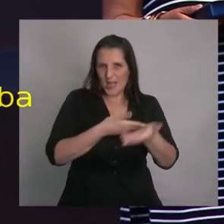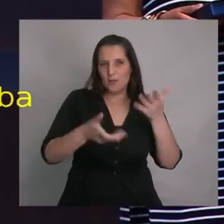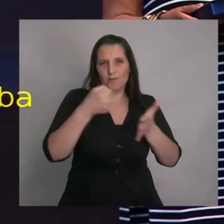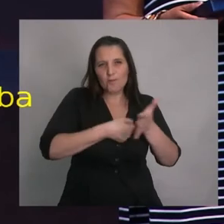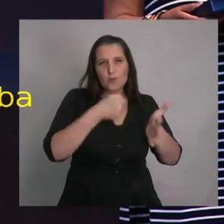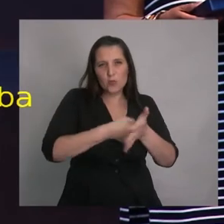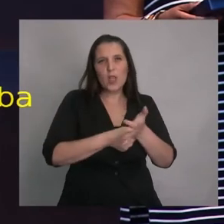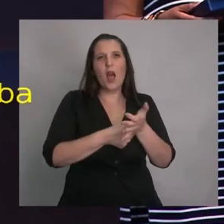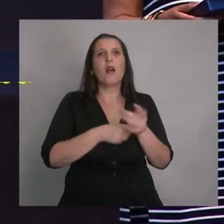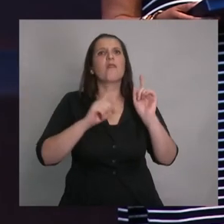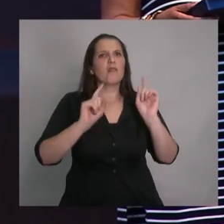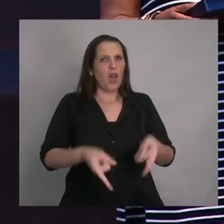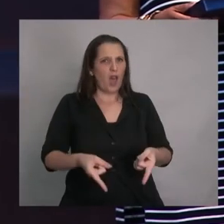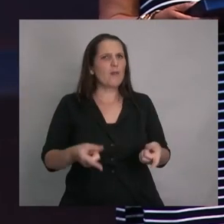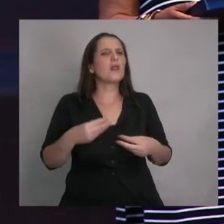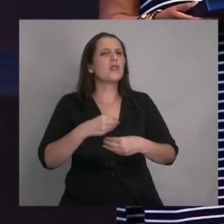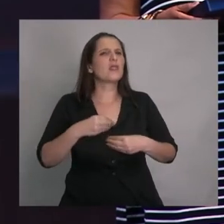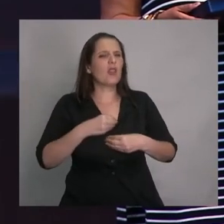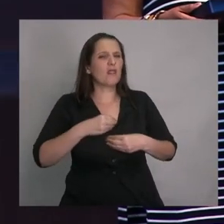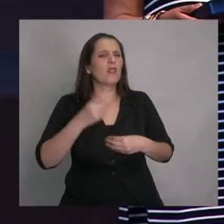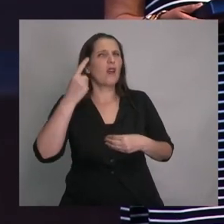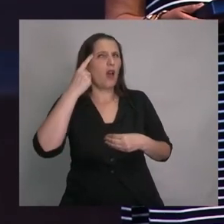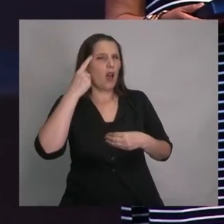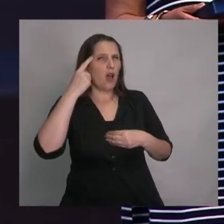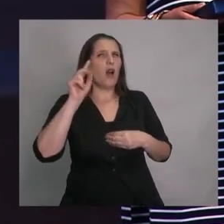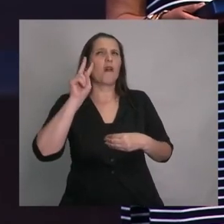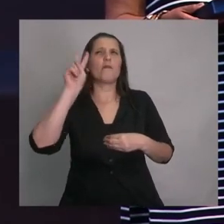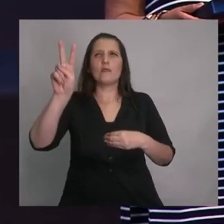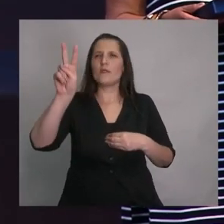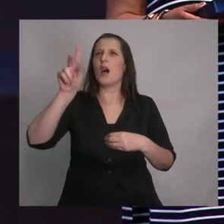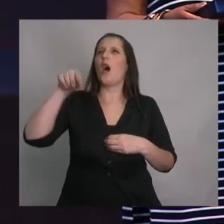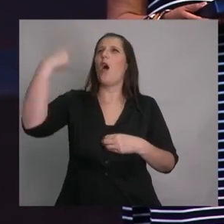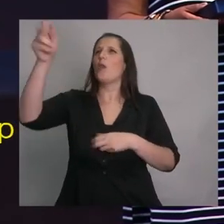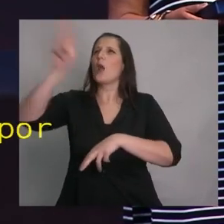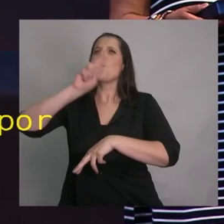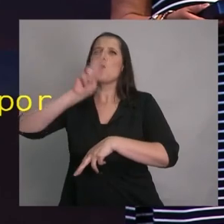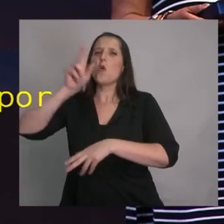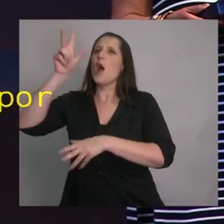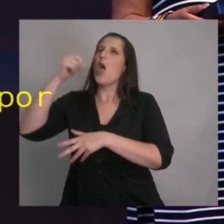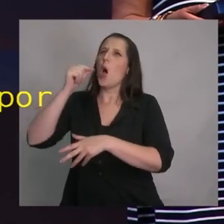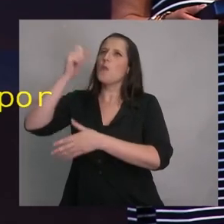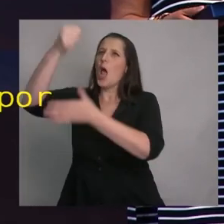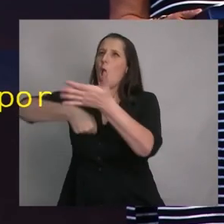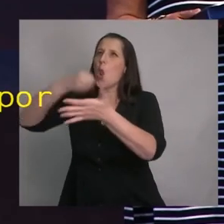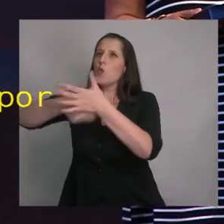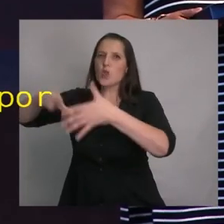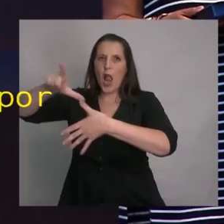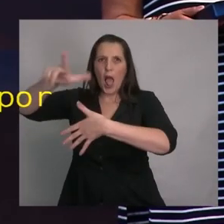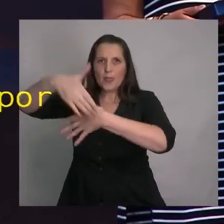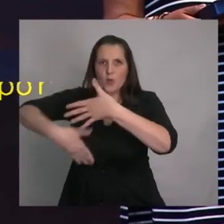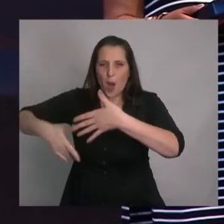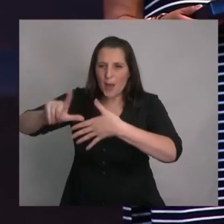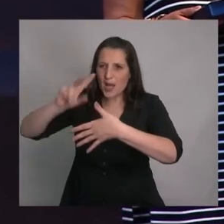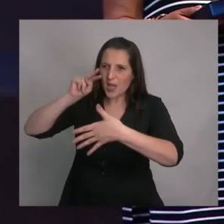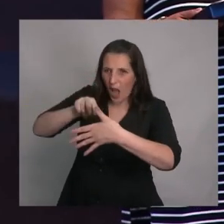troubles ordenado en el latin america fighting dictatorship en esas luchas nosotros